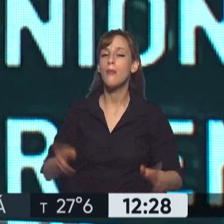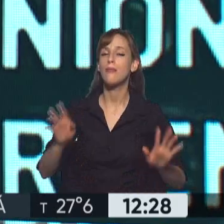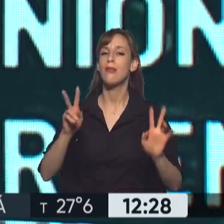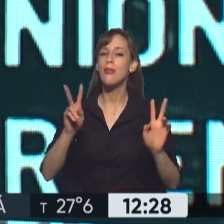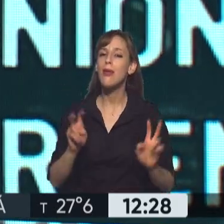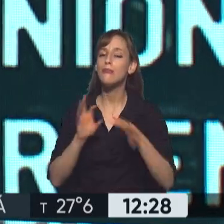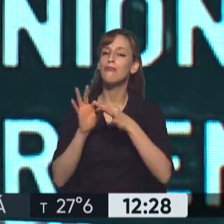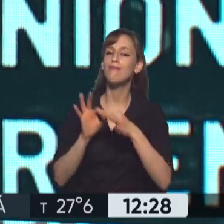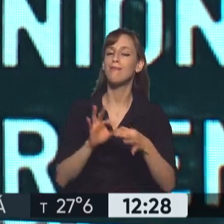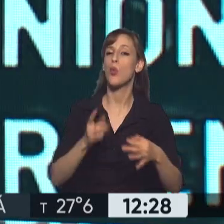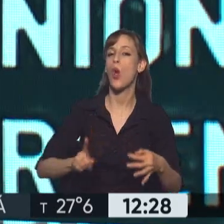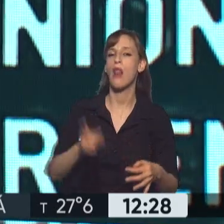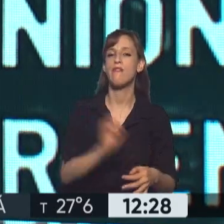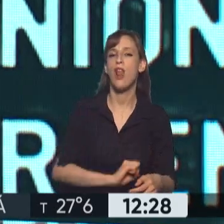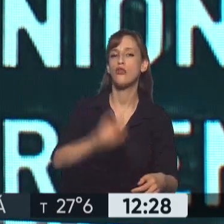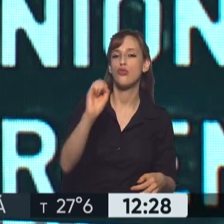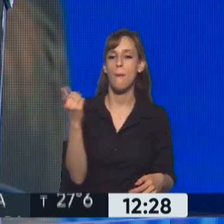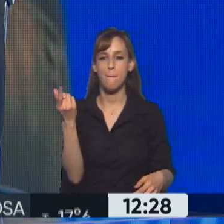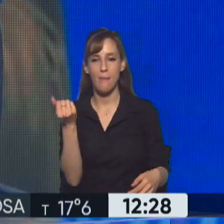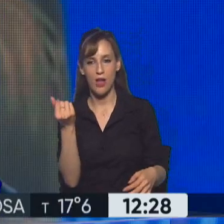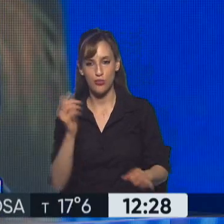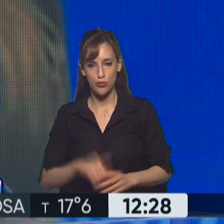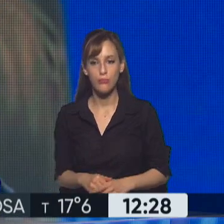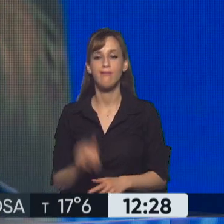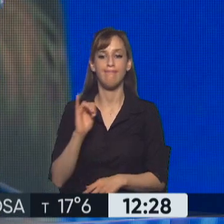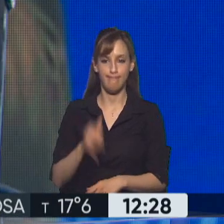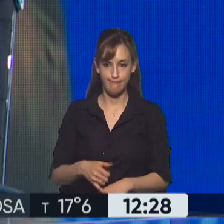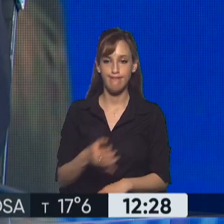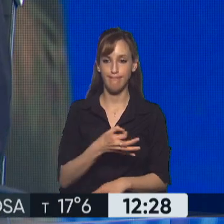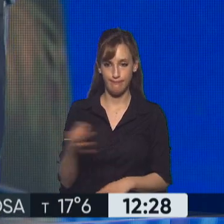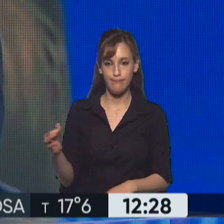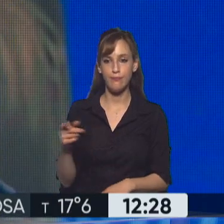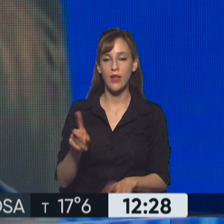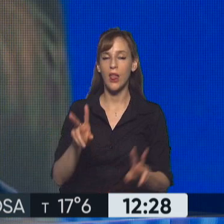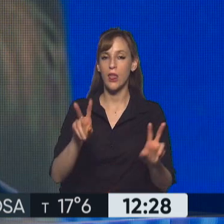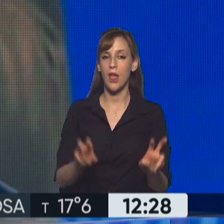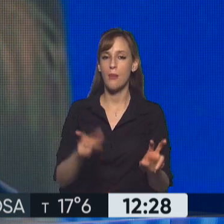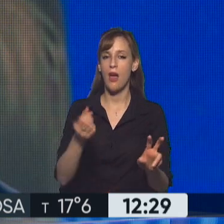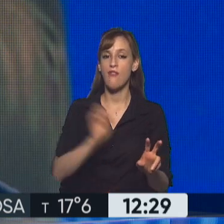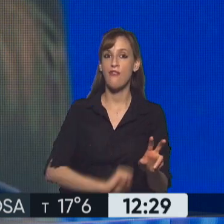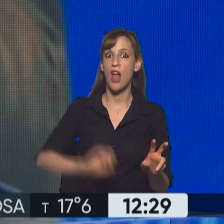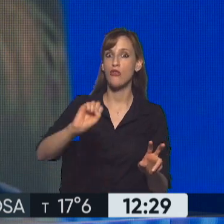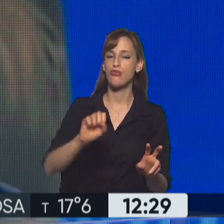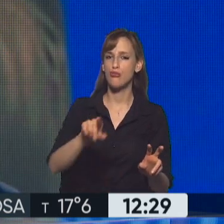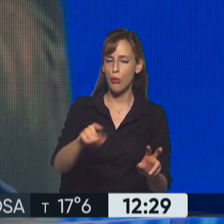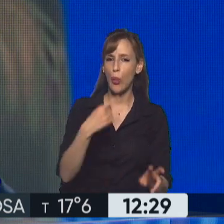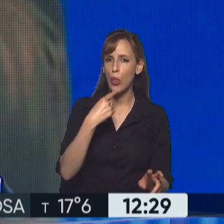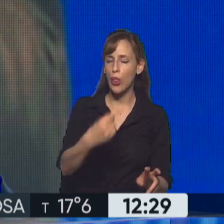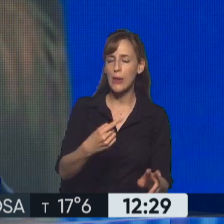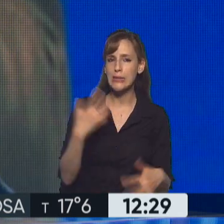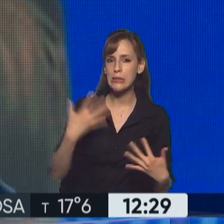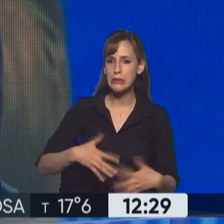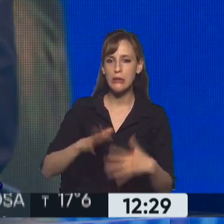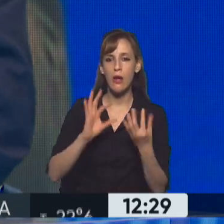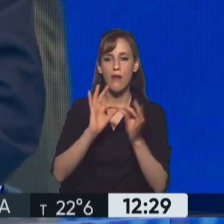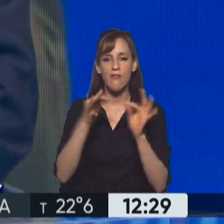la inflación y los precios. Sí, hubo una referencia también muy explícita en la inflación, en términos de me preocupa la inflación, me preocupa